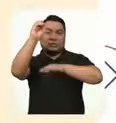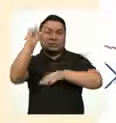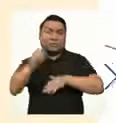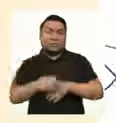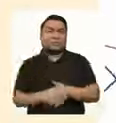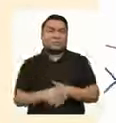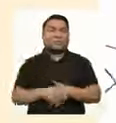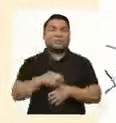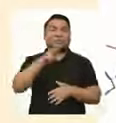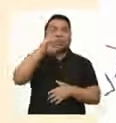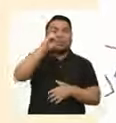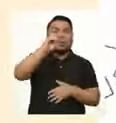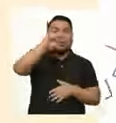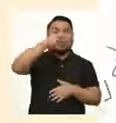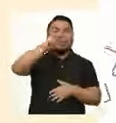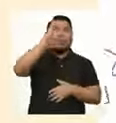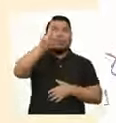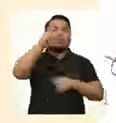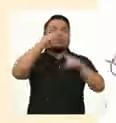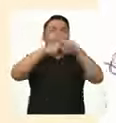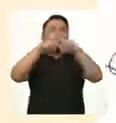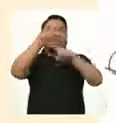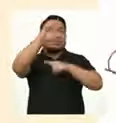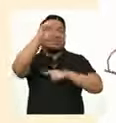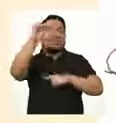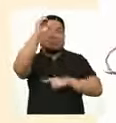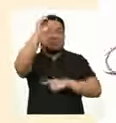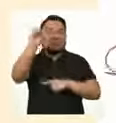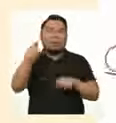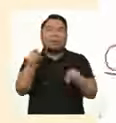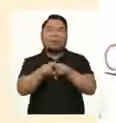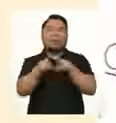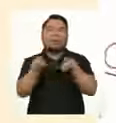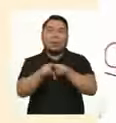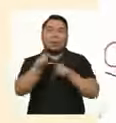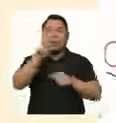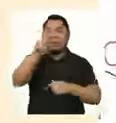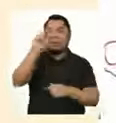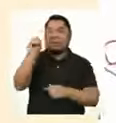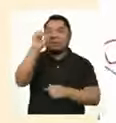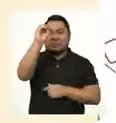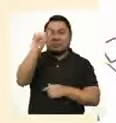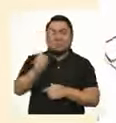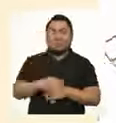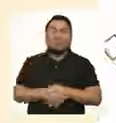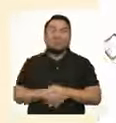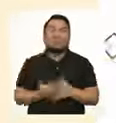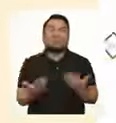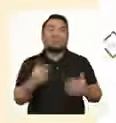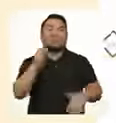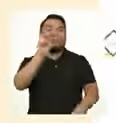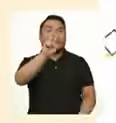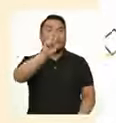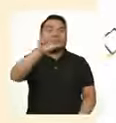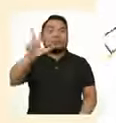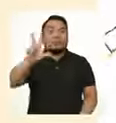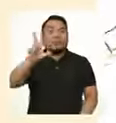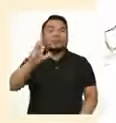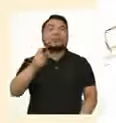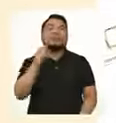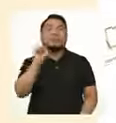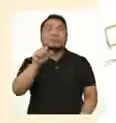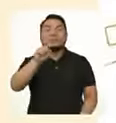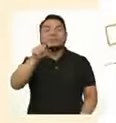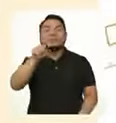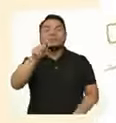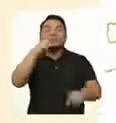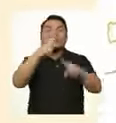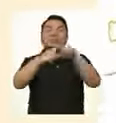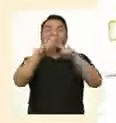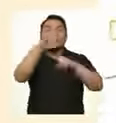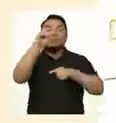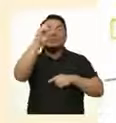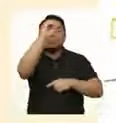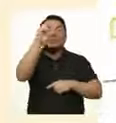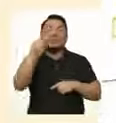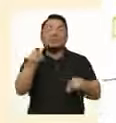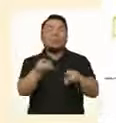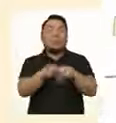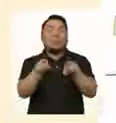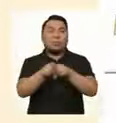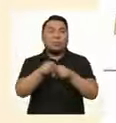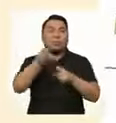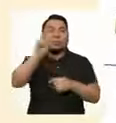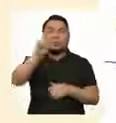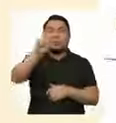2 décimos por 100% es igual a 20%. 23 centésimos por 100% es igual